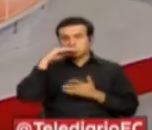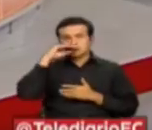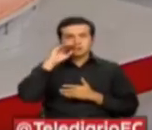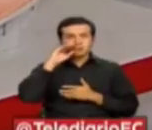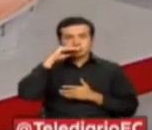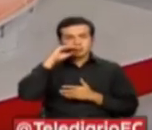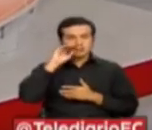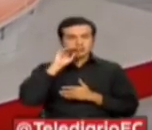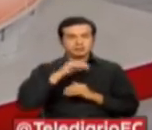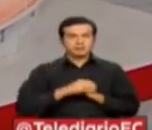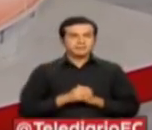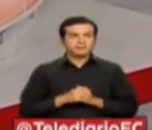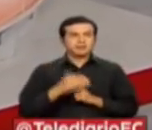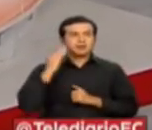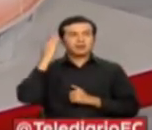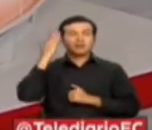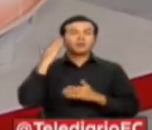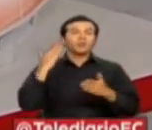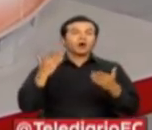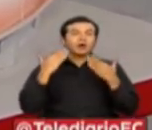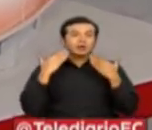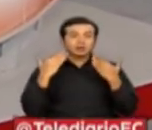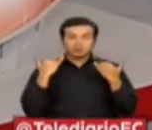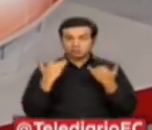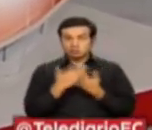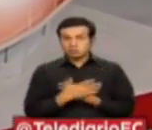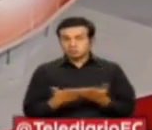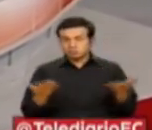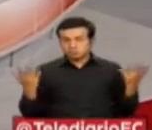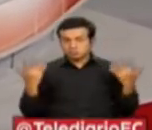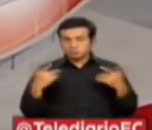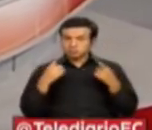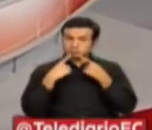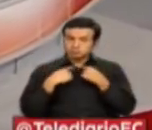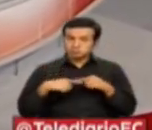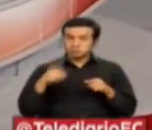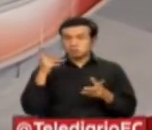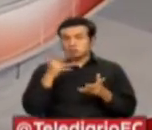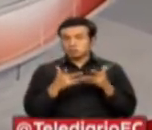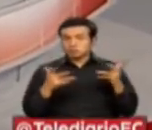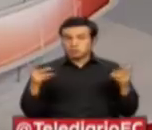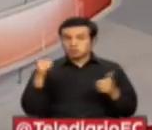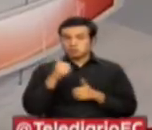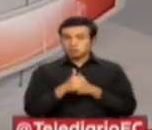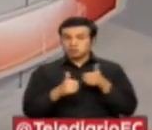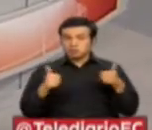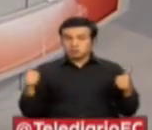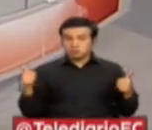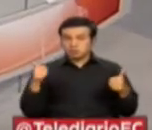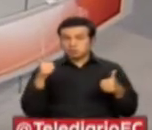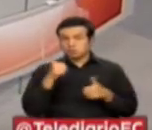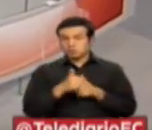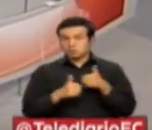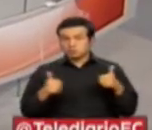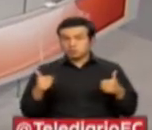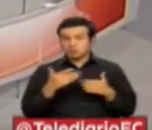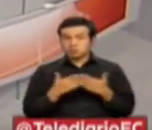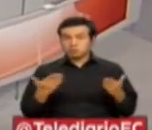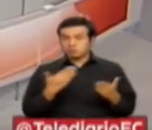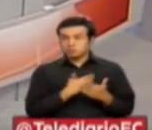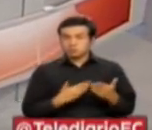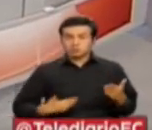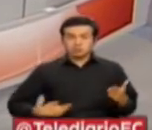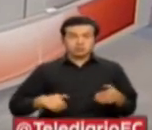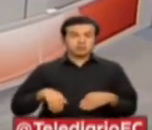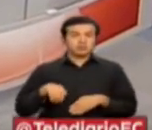Nebot, el alcalde de Guayaquil, quien ahora ya se menciona como un posible candidato o precandidato a la